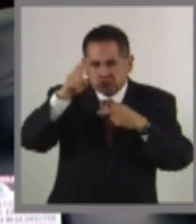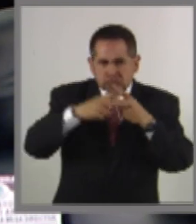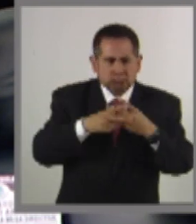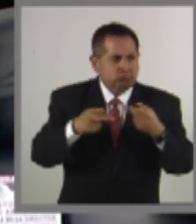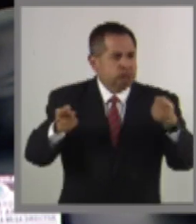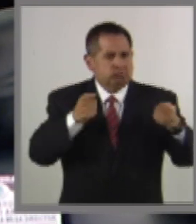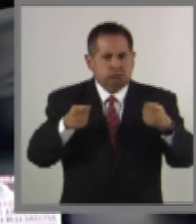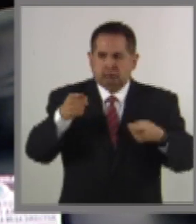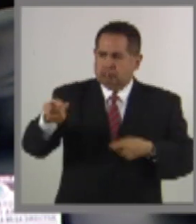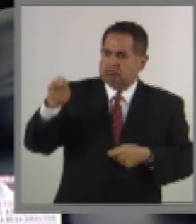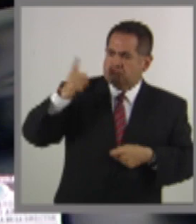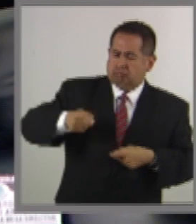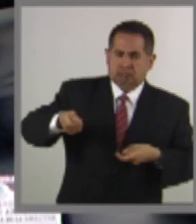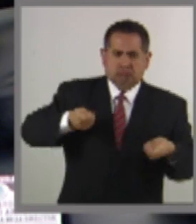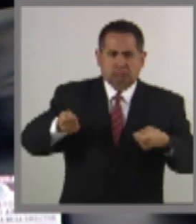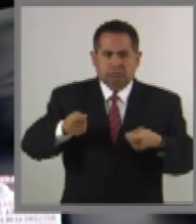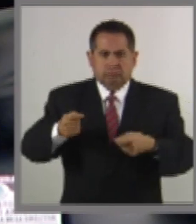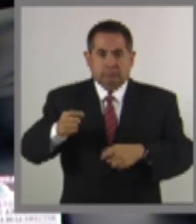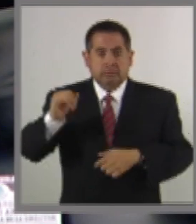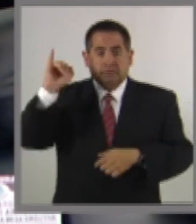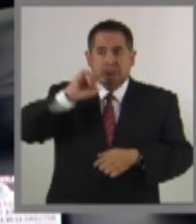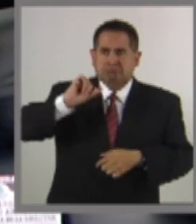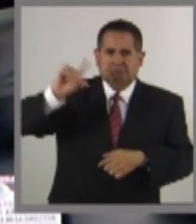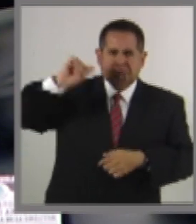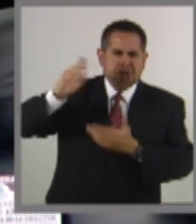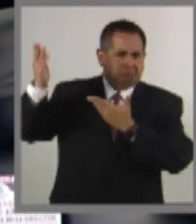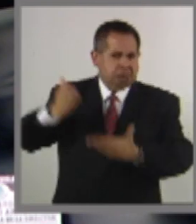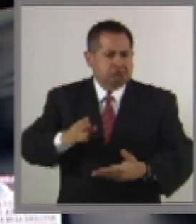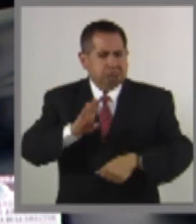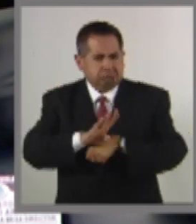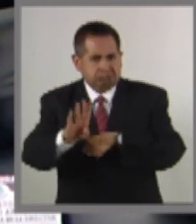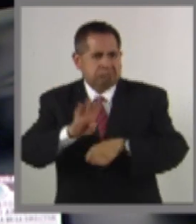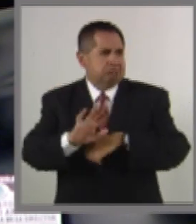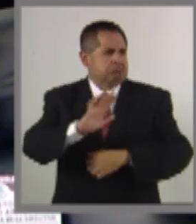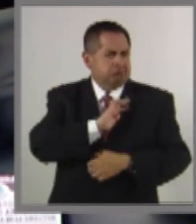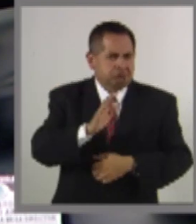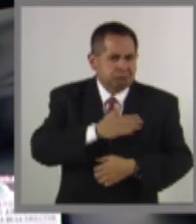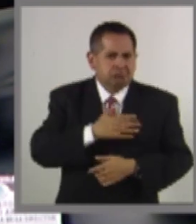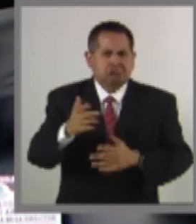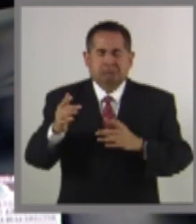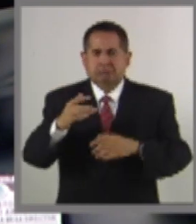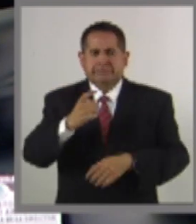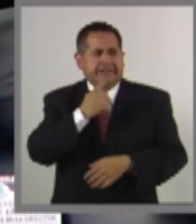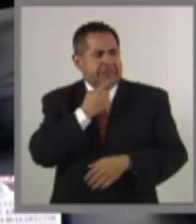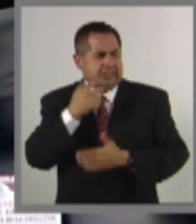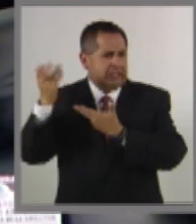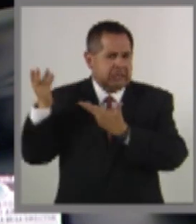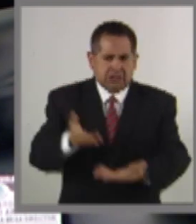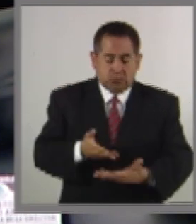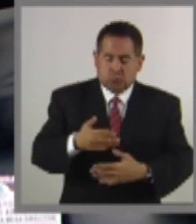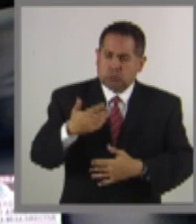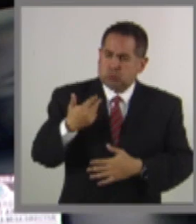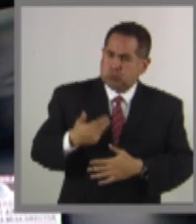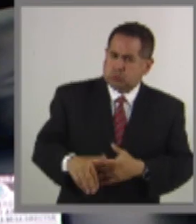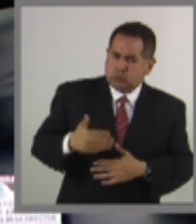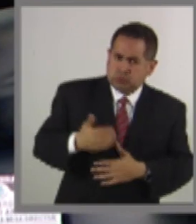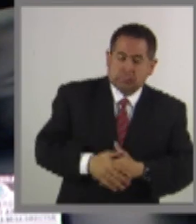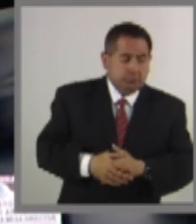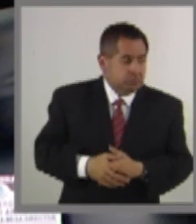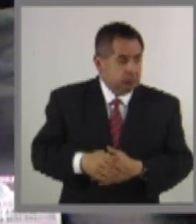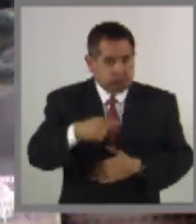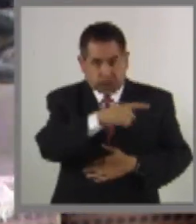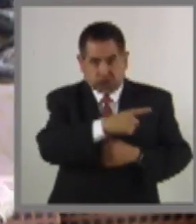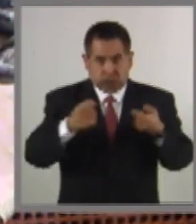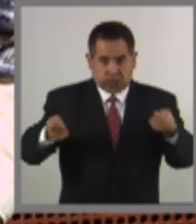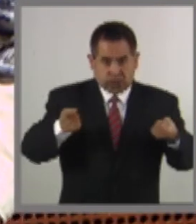tu mandato, senador, recibimos jefes de Estado de Brasil, de España, de Finlandia. Durante su gestión